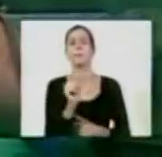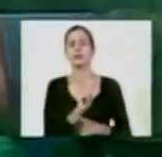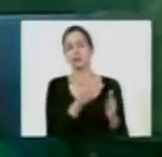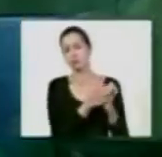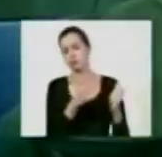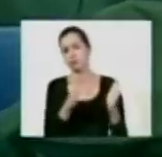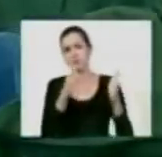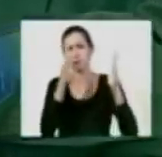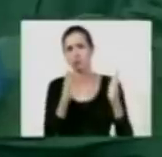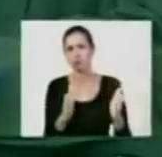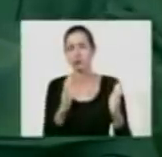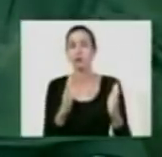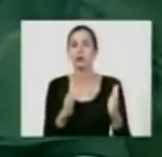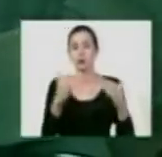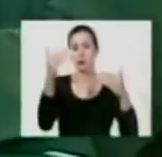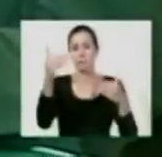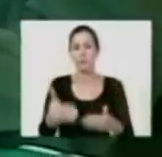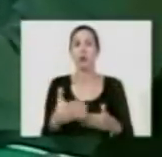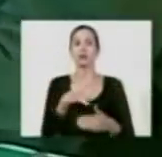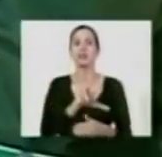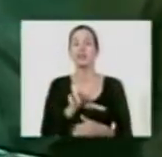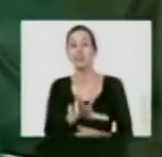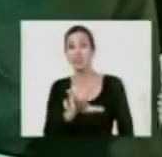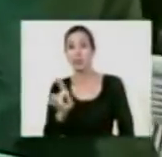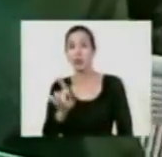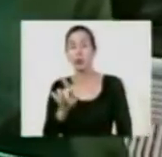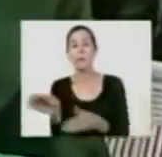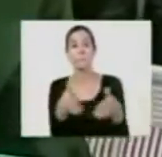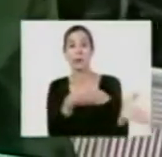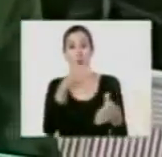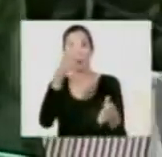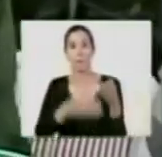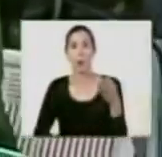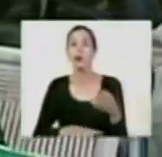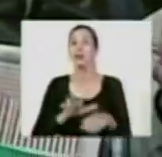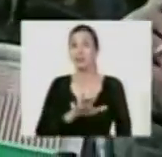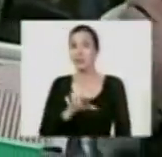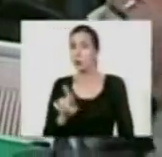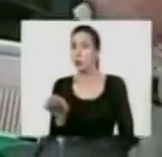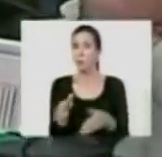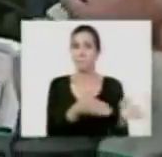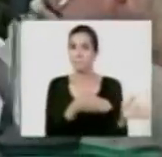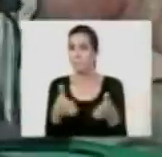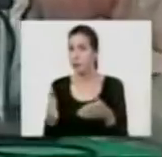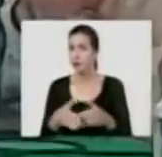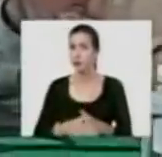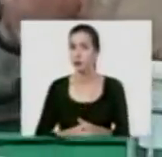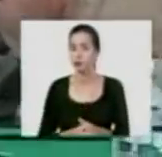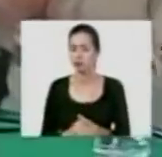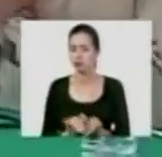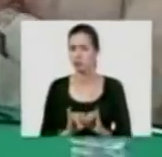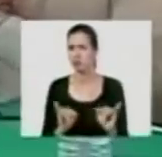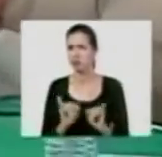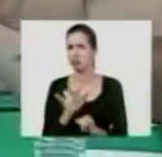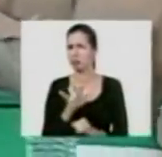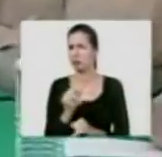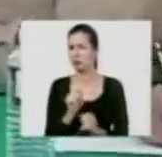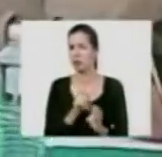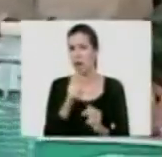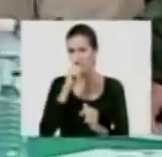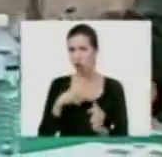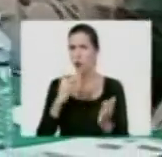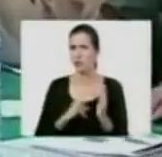pongo el plazo hasta el 31 de marzo, Nosotros, el 31 de marzo de este año, cuando esté terminando el primer trimestre, debemos